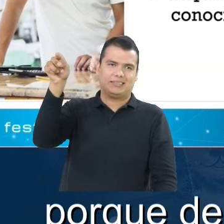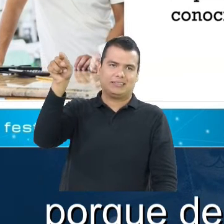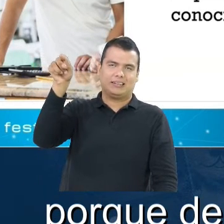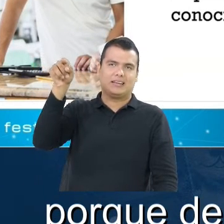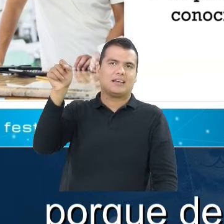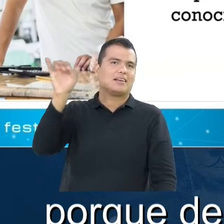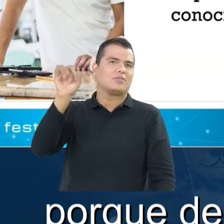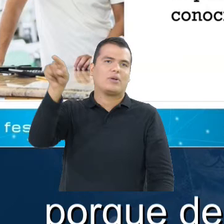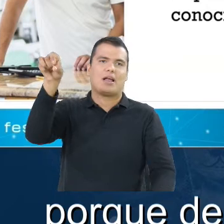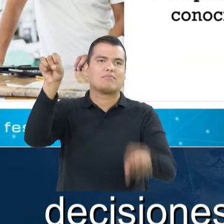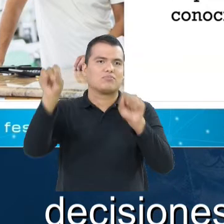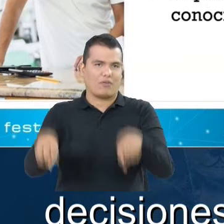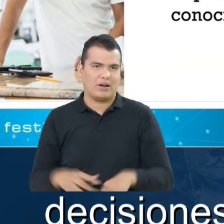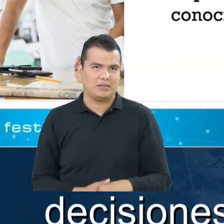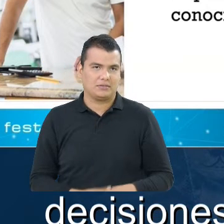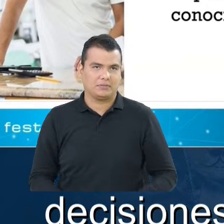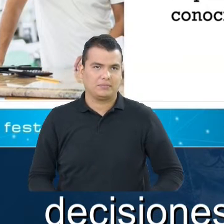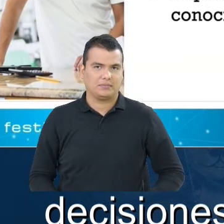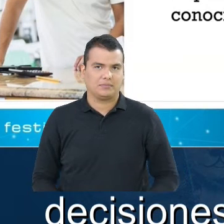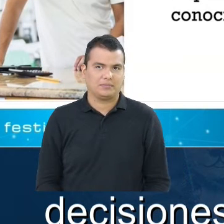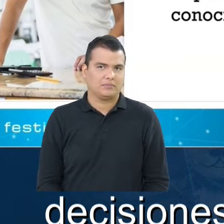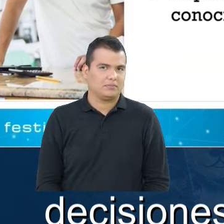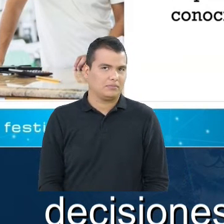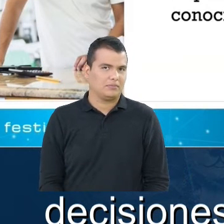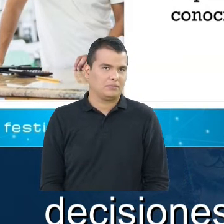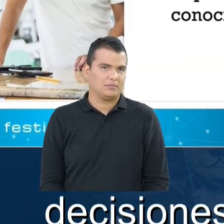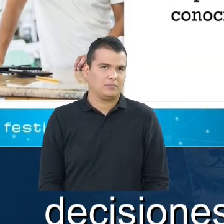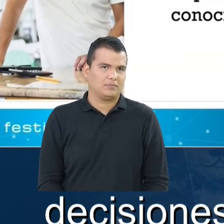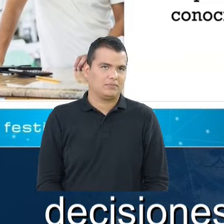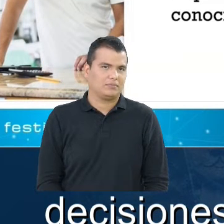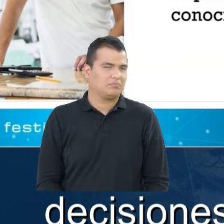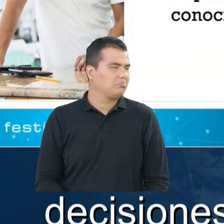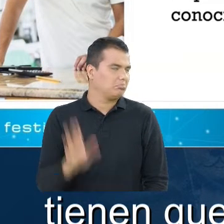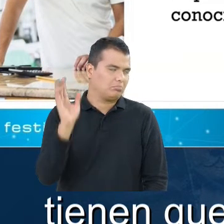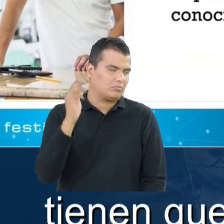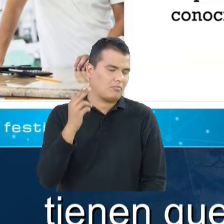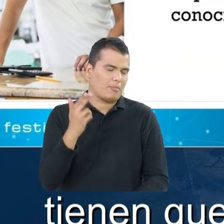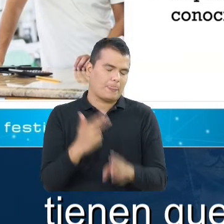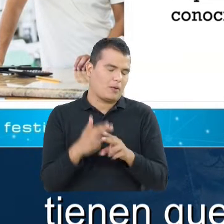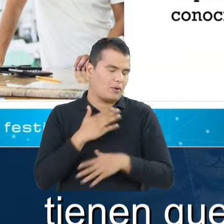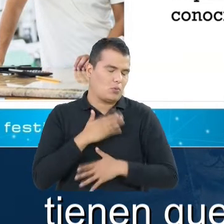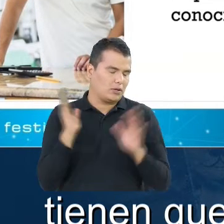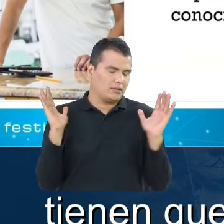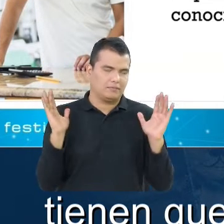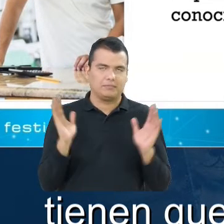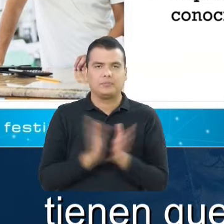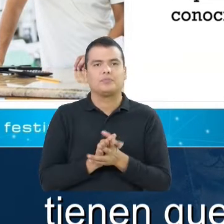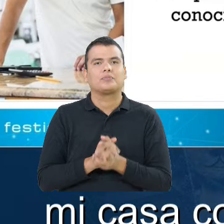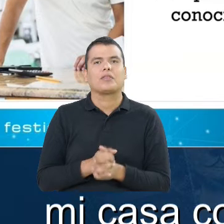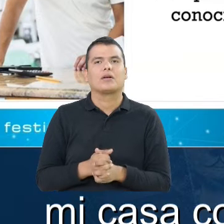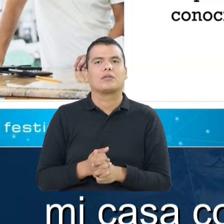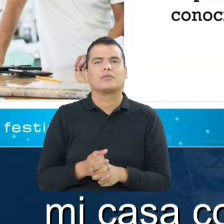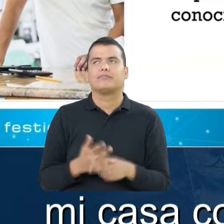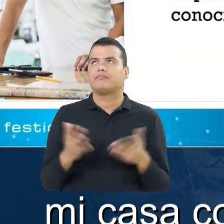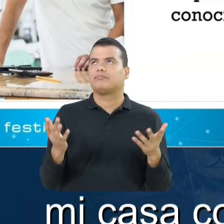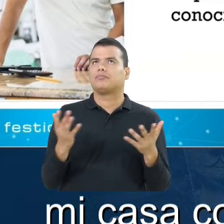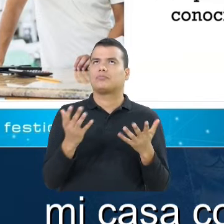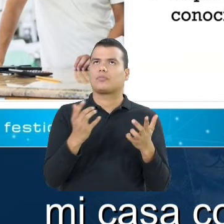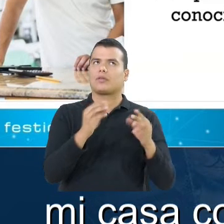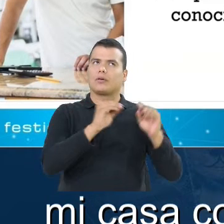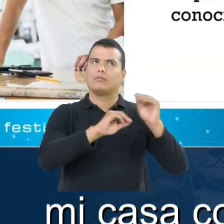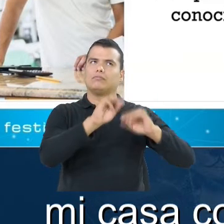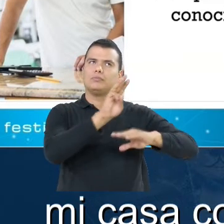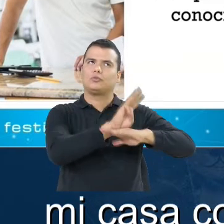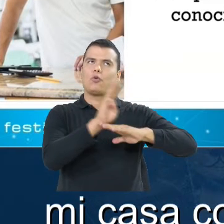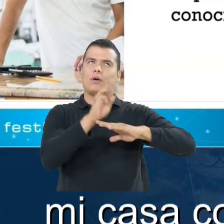aprobadas por Federico. En mi caso, como ustedes quieran llamar en el caso de ustedes. ¿A qué me refiero? Oiga, es que quiero hacer la página web